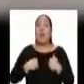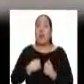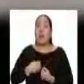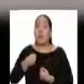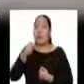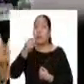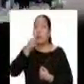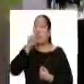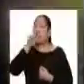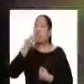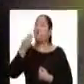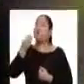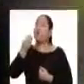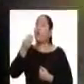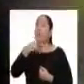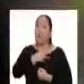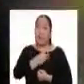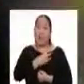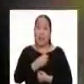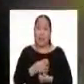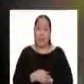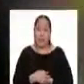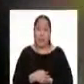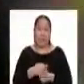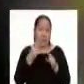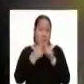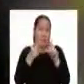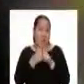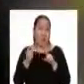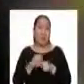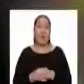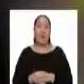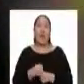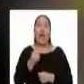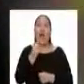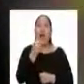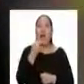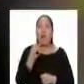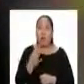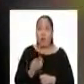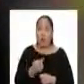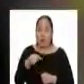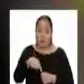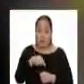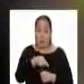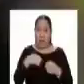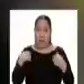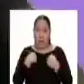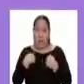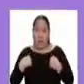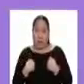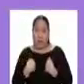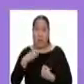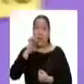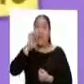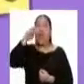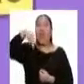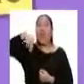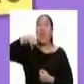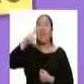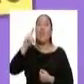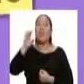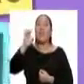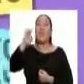Además, muchas de estas especies son endémicas, que quiere decir que solo existen en nuestro territorio. La variedad